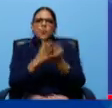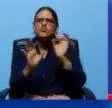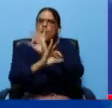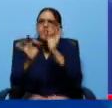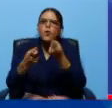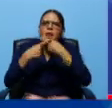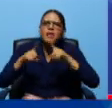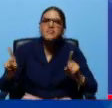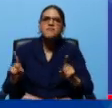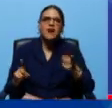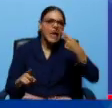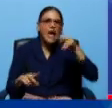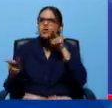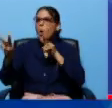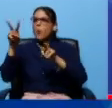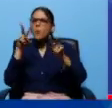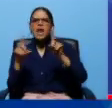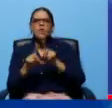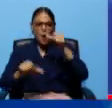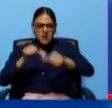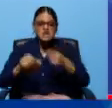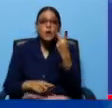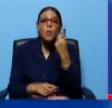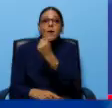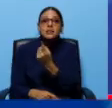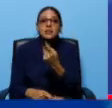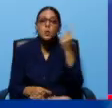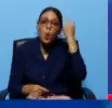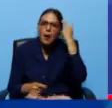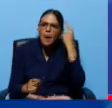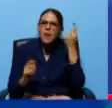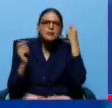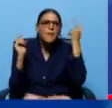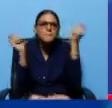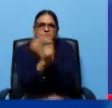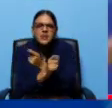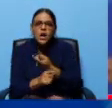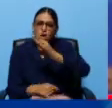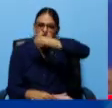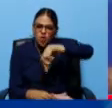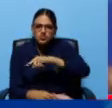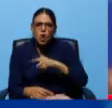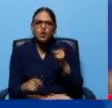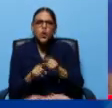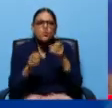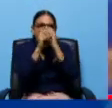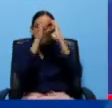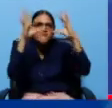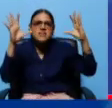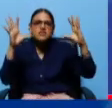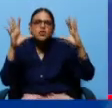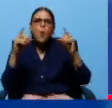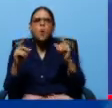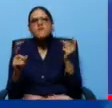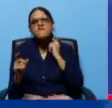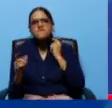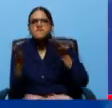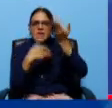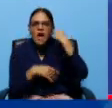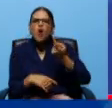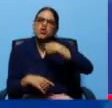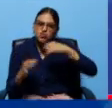diferente. Ya ellos ven al mundo del siglo XXI. Ya nosotros tenemos una visión y tenemos una